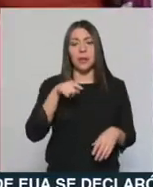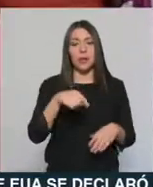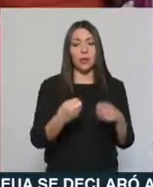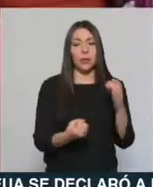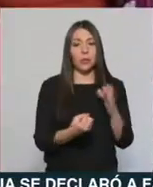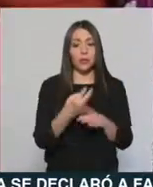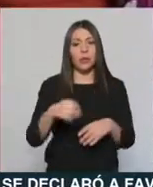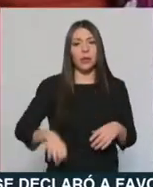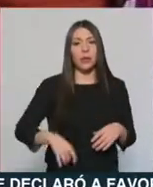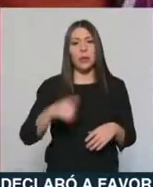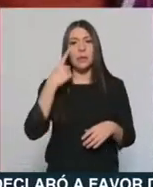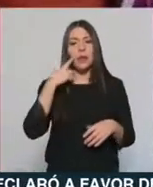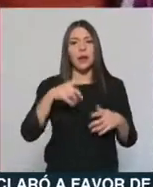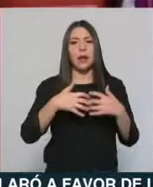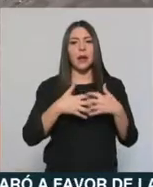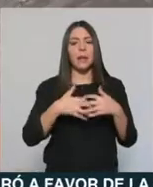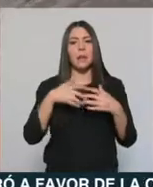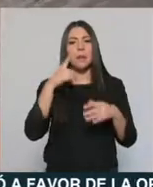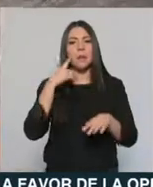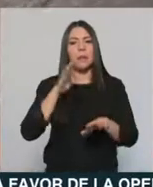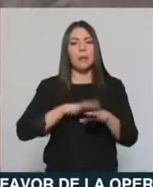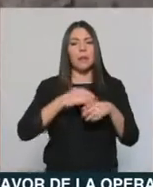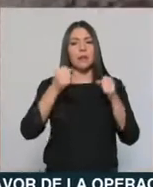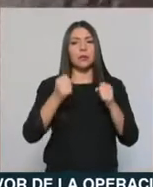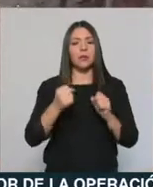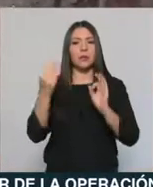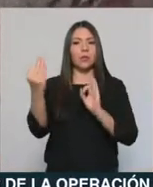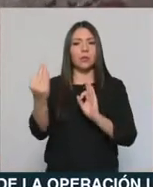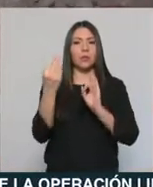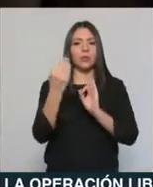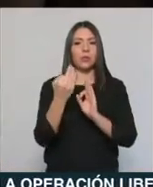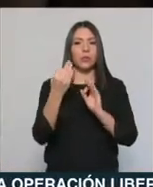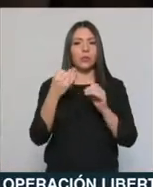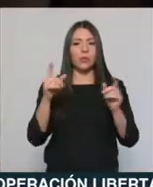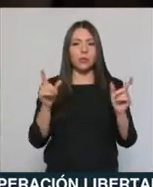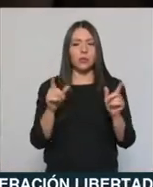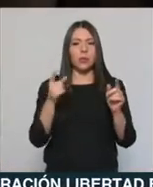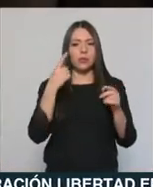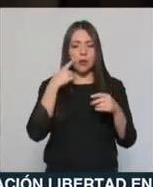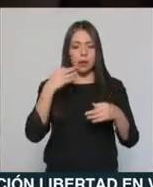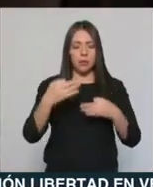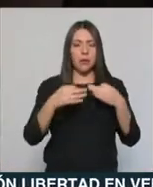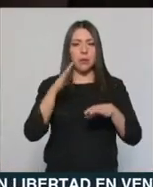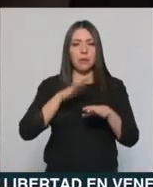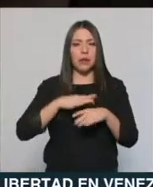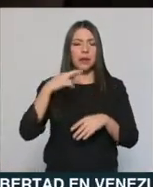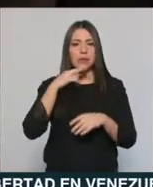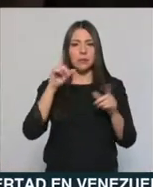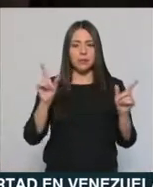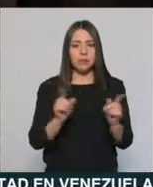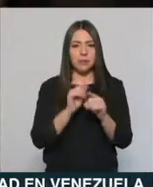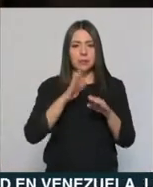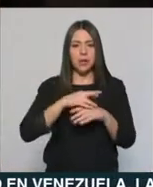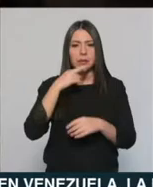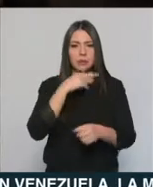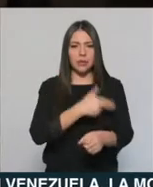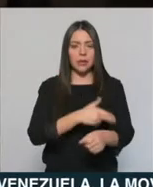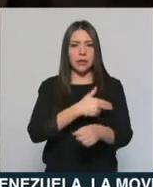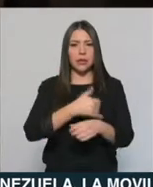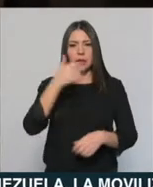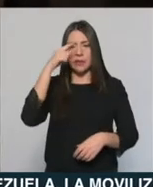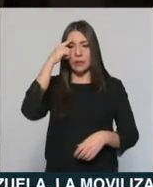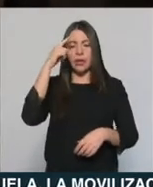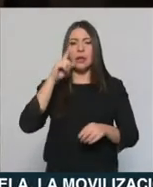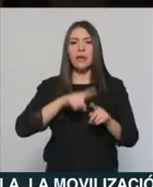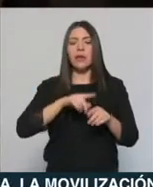a la empresa le va a dar una certeza. Un juicio ante una autoridad judicial siempre es más breve y están más uniformes los criterios por parte de las autoridades que digamos los